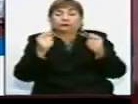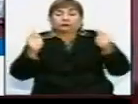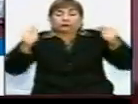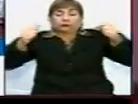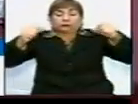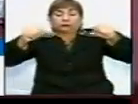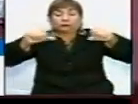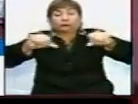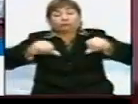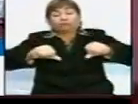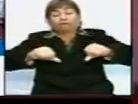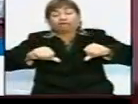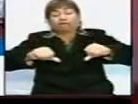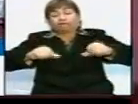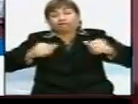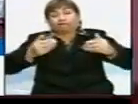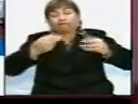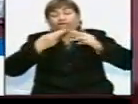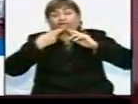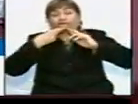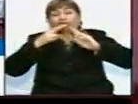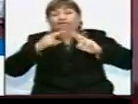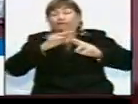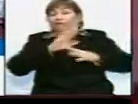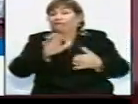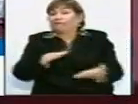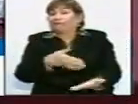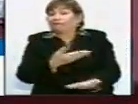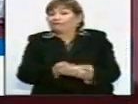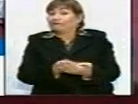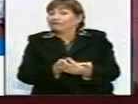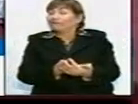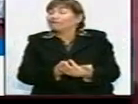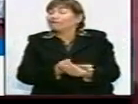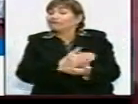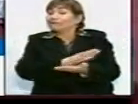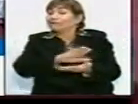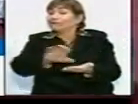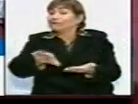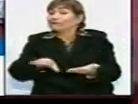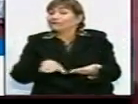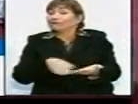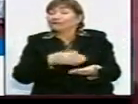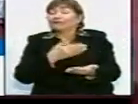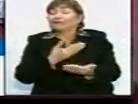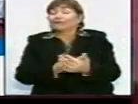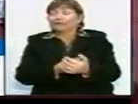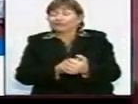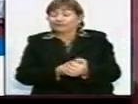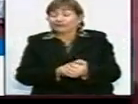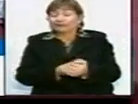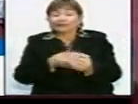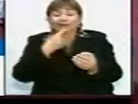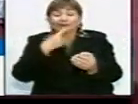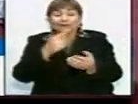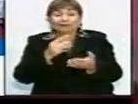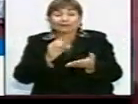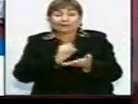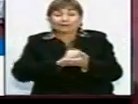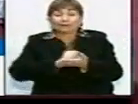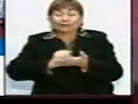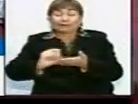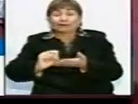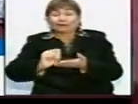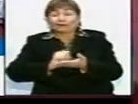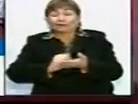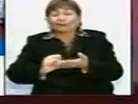de la manera de responder es de todos es de todos pues nosotros somos un sistema el sistema